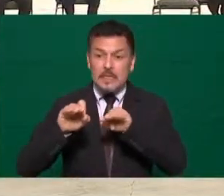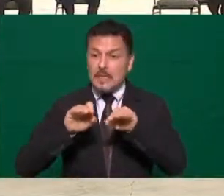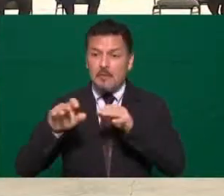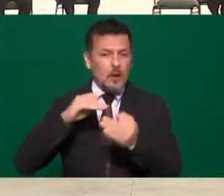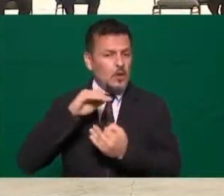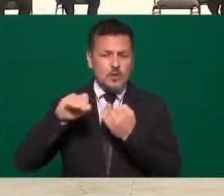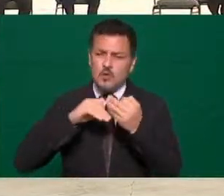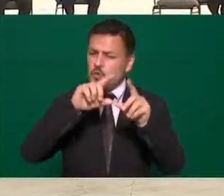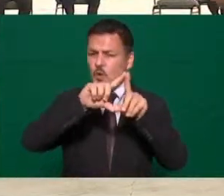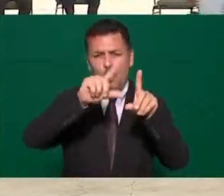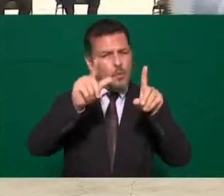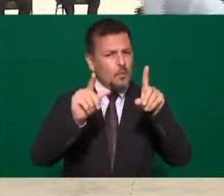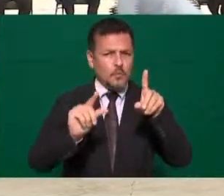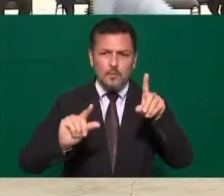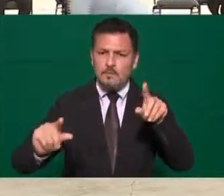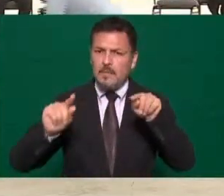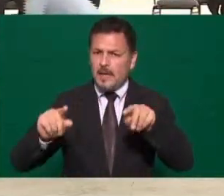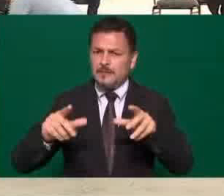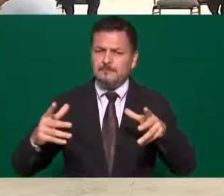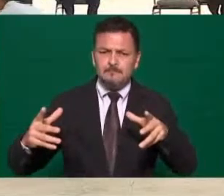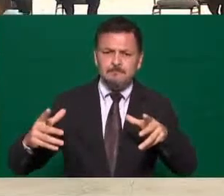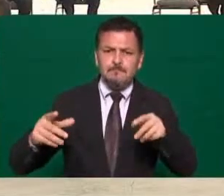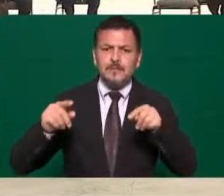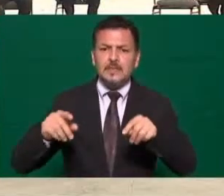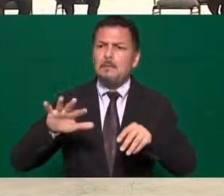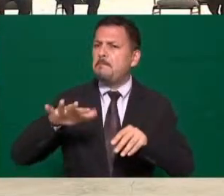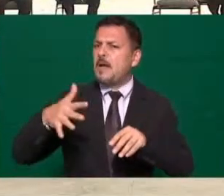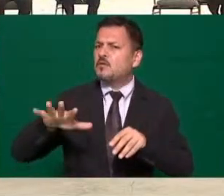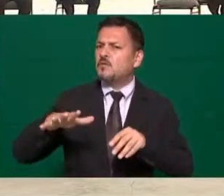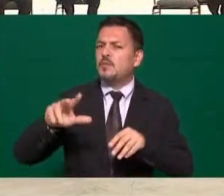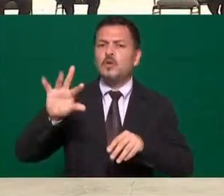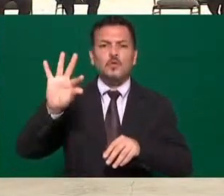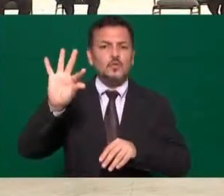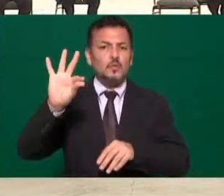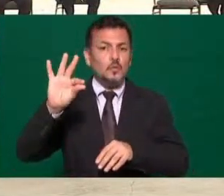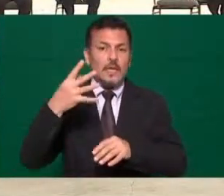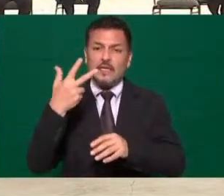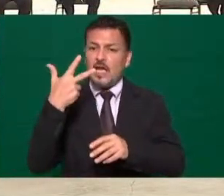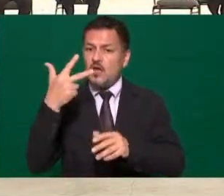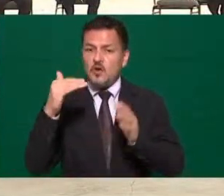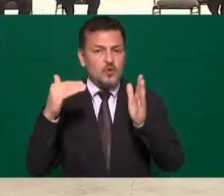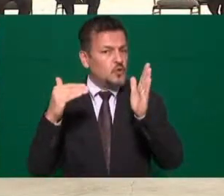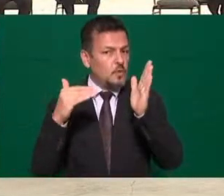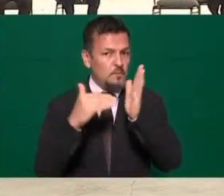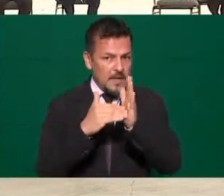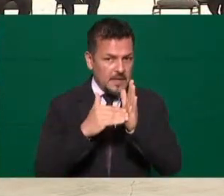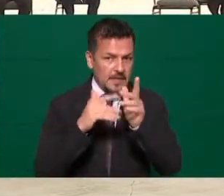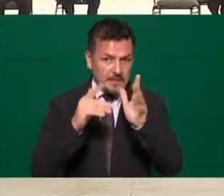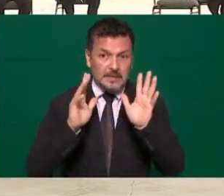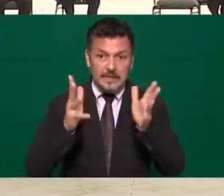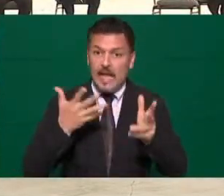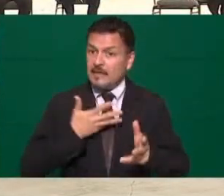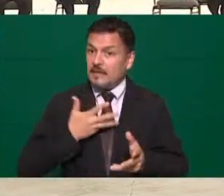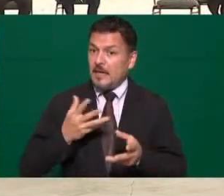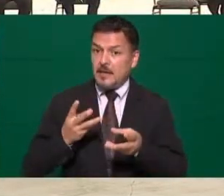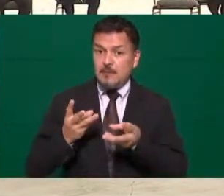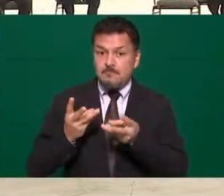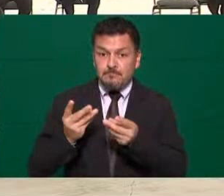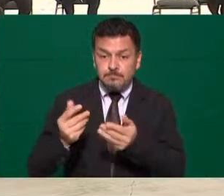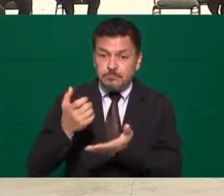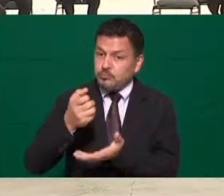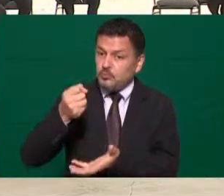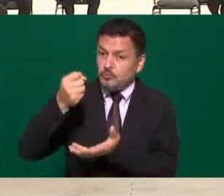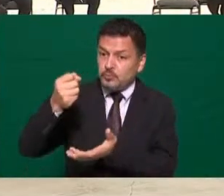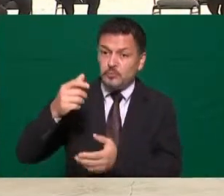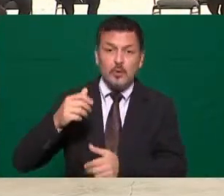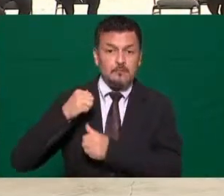todo el país y alrededor de 48,000 ya tienen sus recursos y han iniciado sus